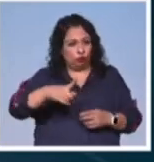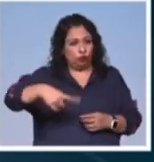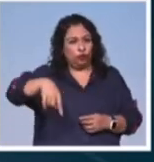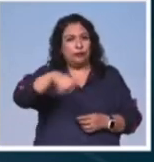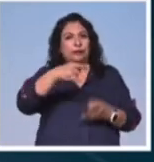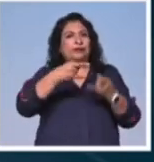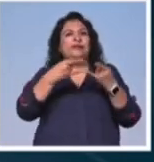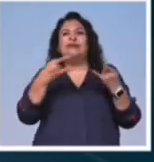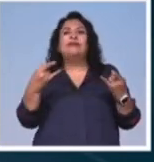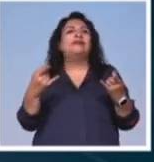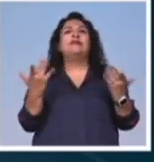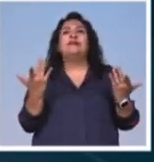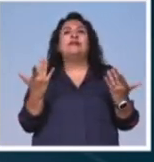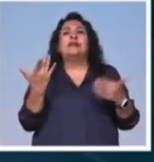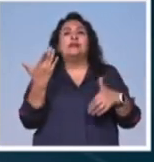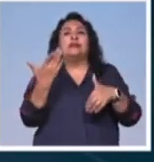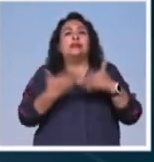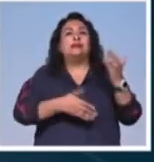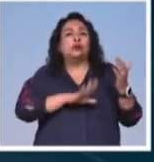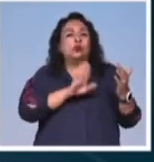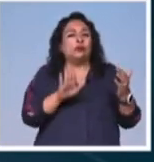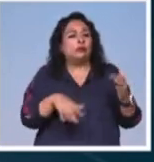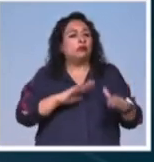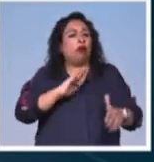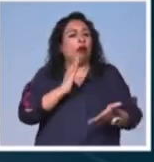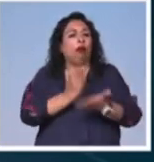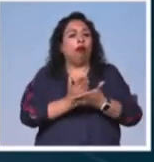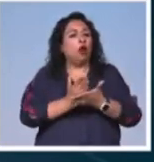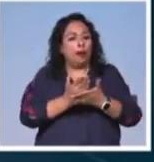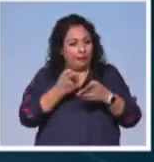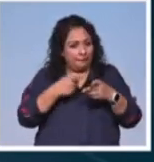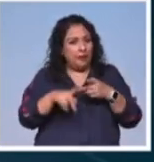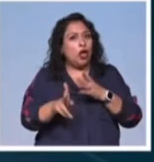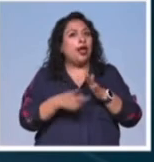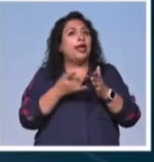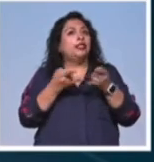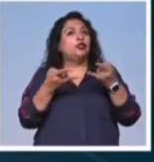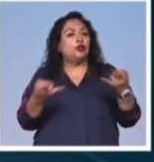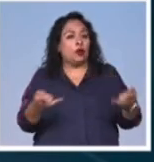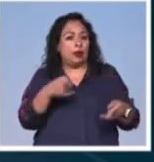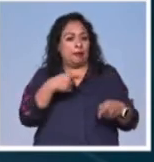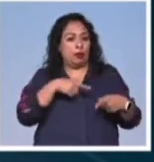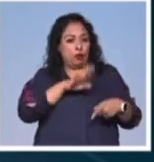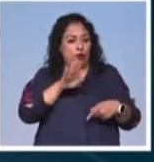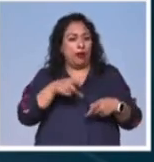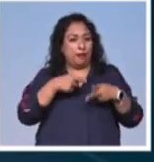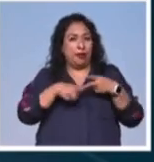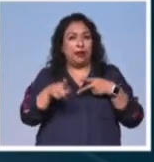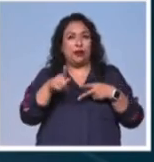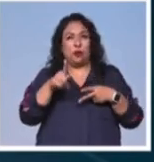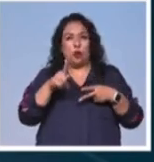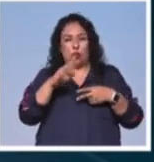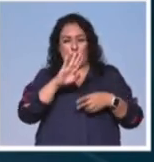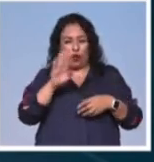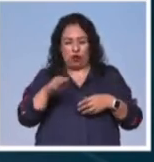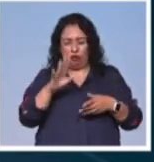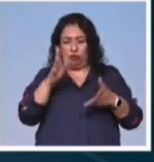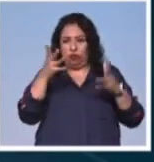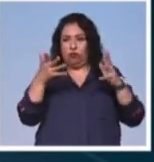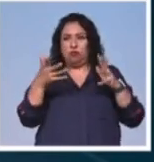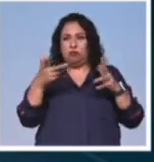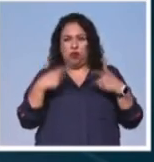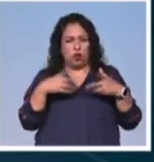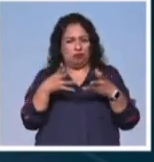ustedes la historia no termina cuando alguien muere, sino empieza cuando alguien muere, ¿no? Y cómo la muerte catapulta el que la persona